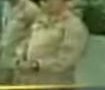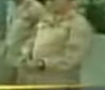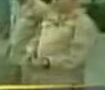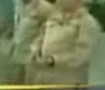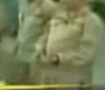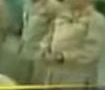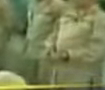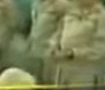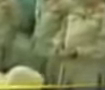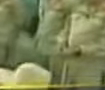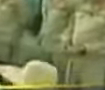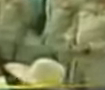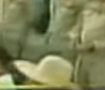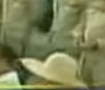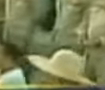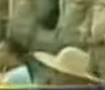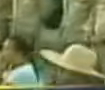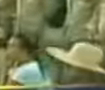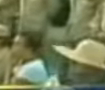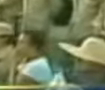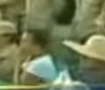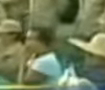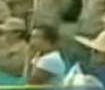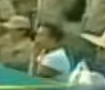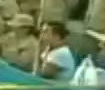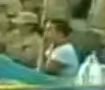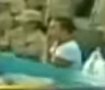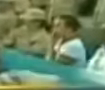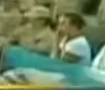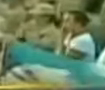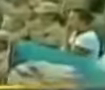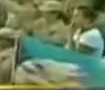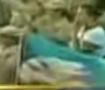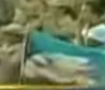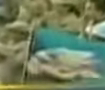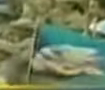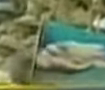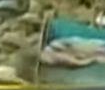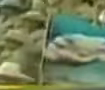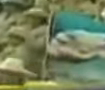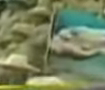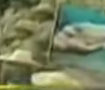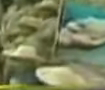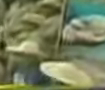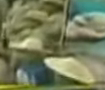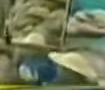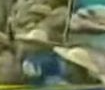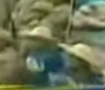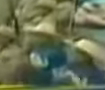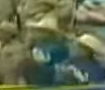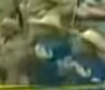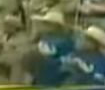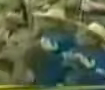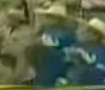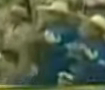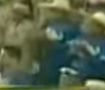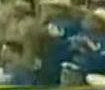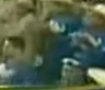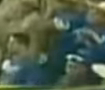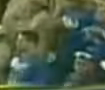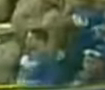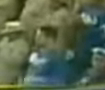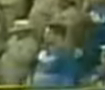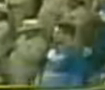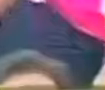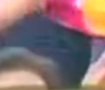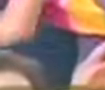del impacto, proteger la Amazonía y las reservas naturales de este momento. De esta manera, con gran alegría, con gran